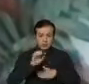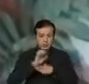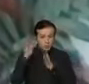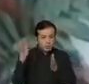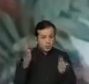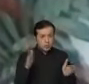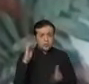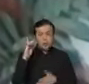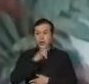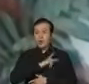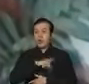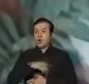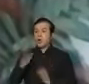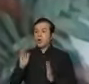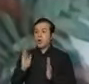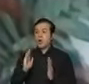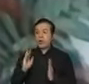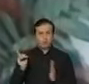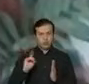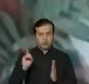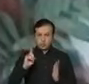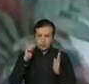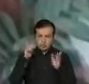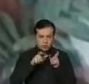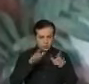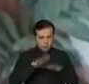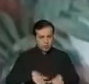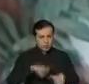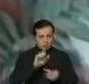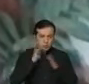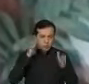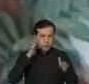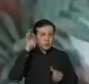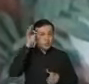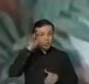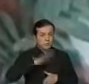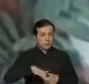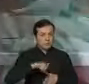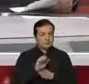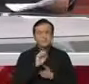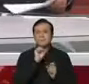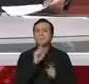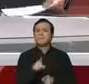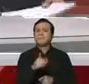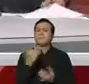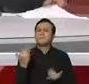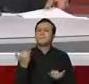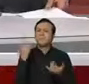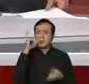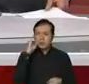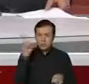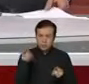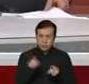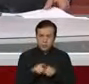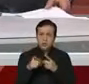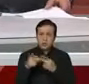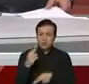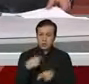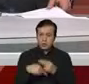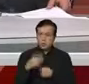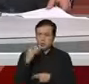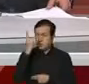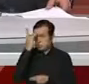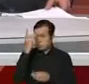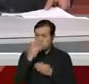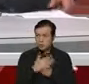no gobernar para nosotros, no pensar en nuestra popularidad, pensar en el futuro del país. Secretario Roldán, este acuerdo de negociación de la